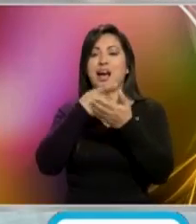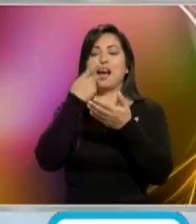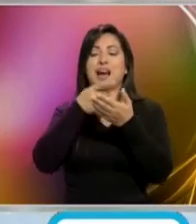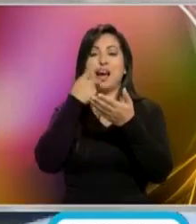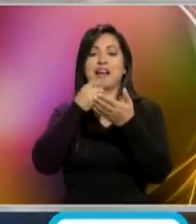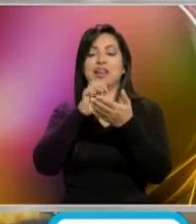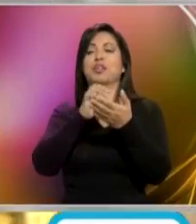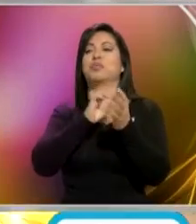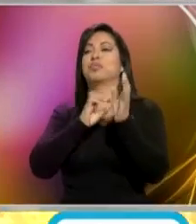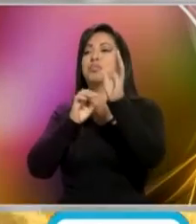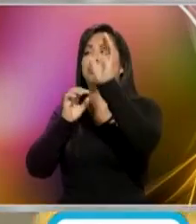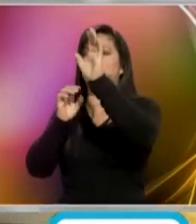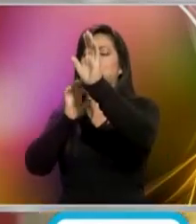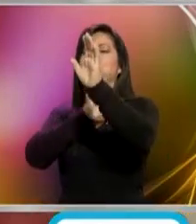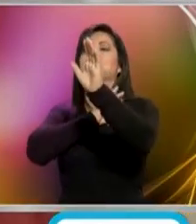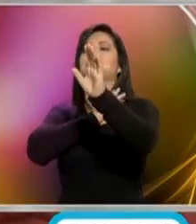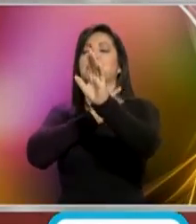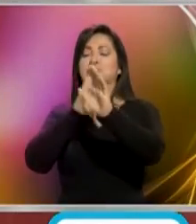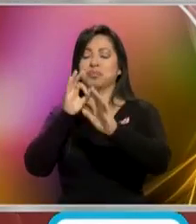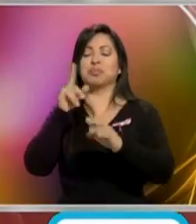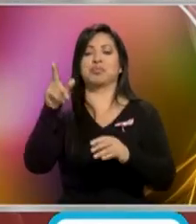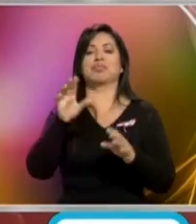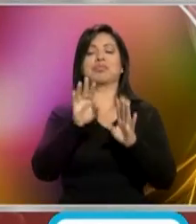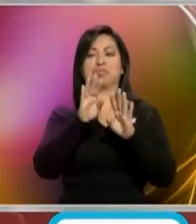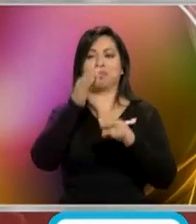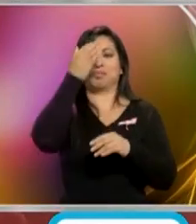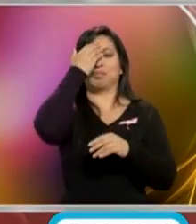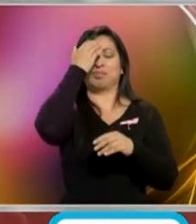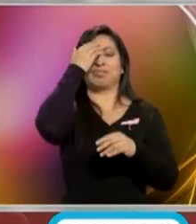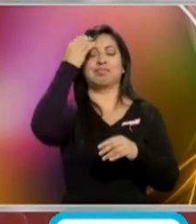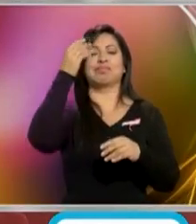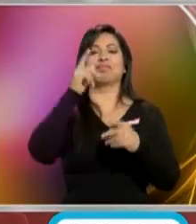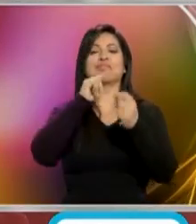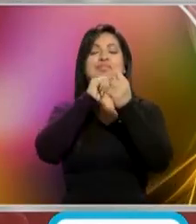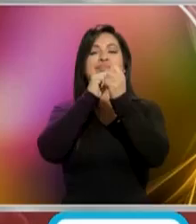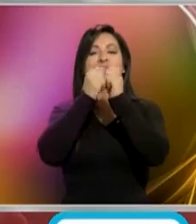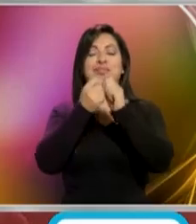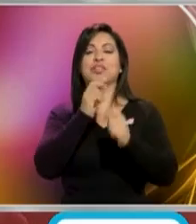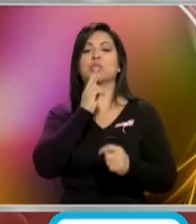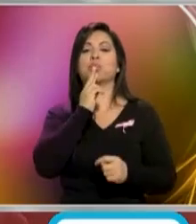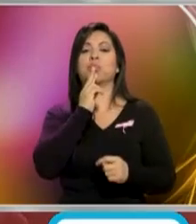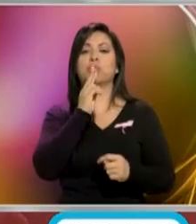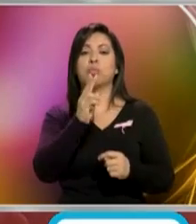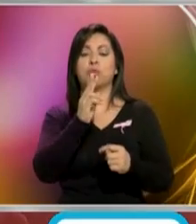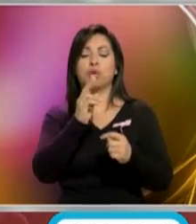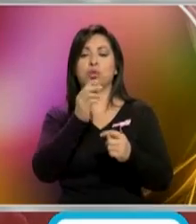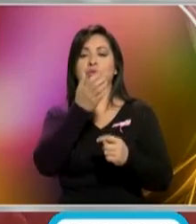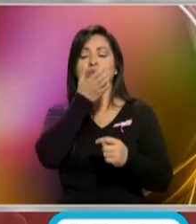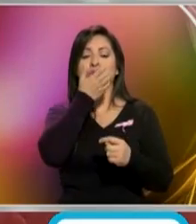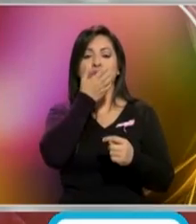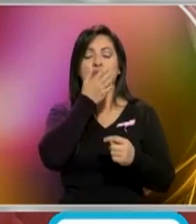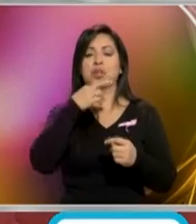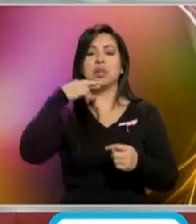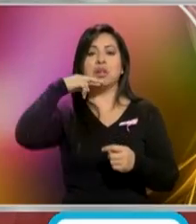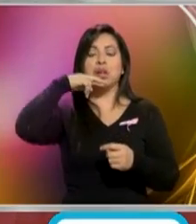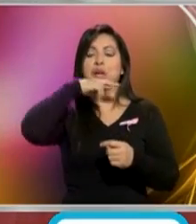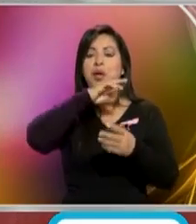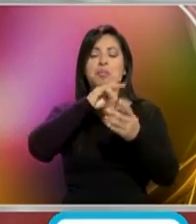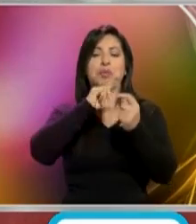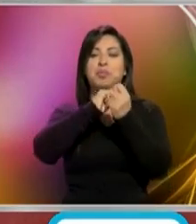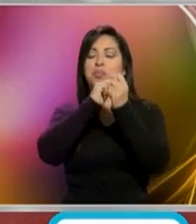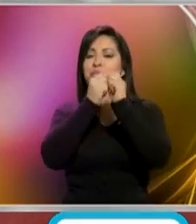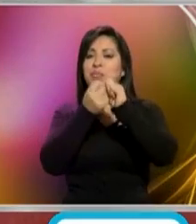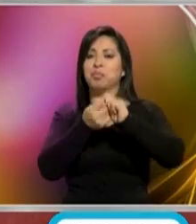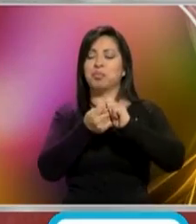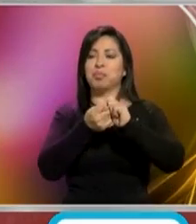lo impresionante de lo exacto y lo bien que trabaja al poner tu voz en texto y luego traducirlo de inmediato. Entonces,